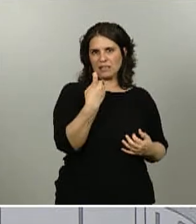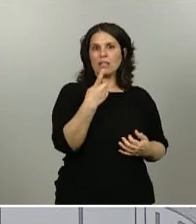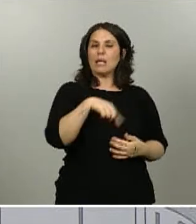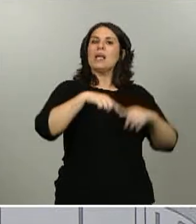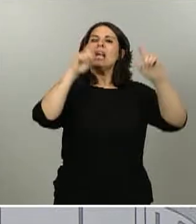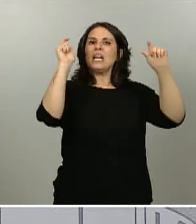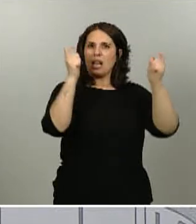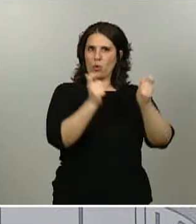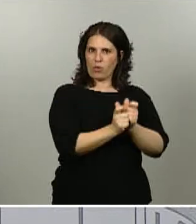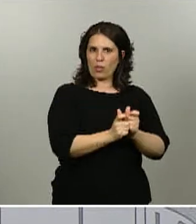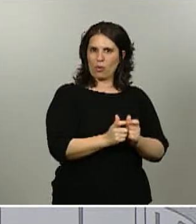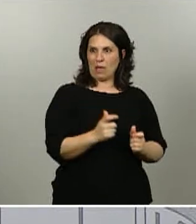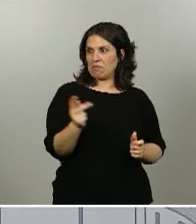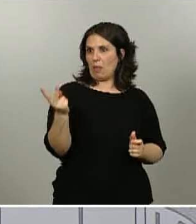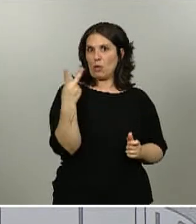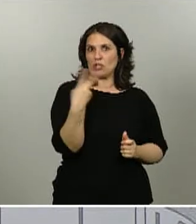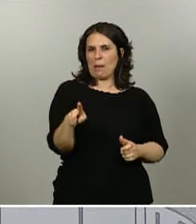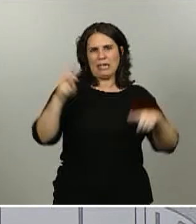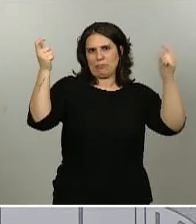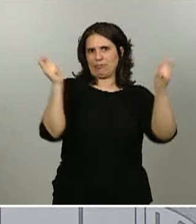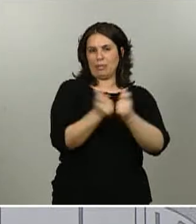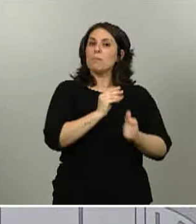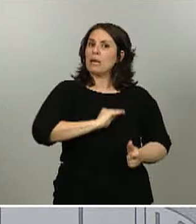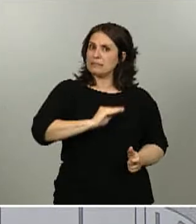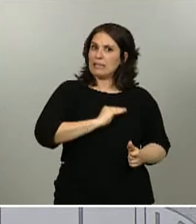un par de semanas. Todo esto nos pone en una situación